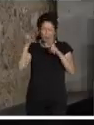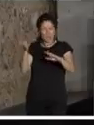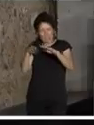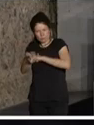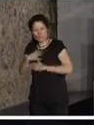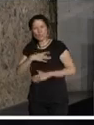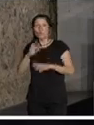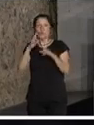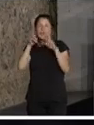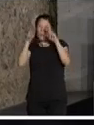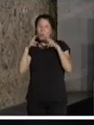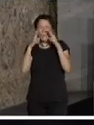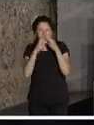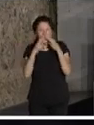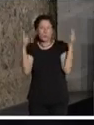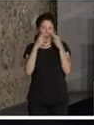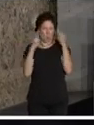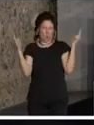pública